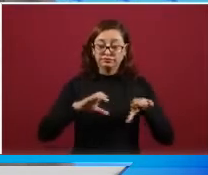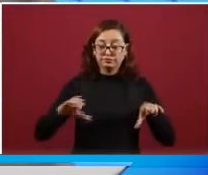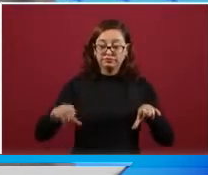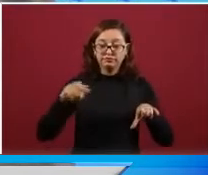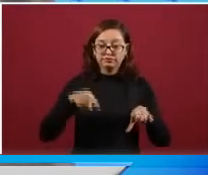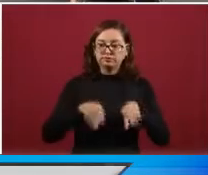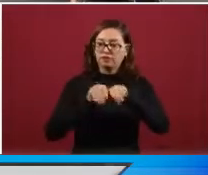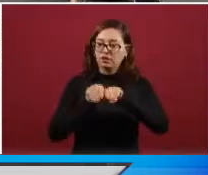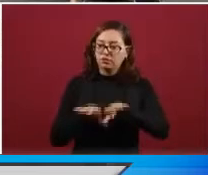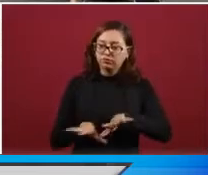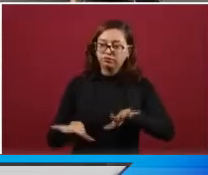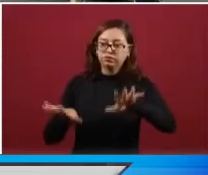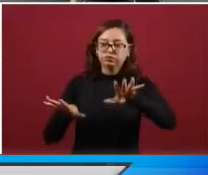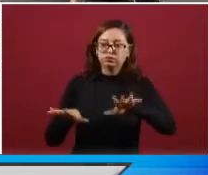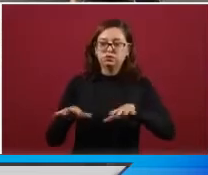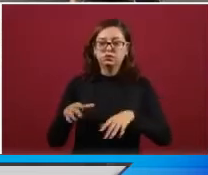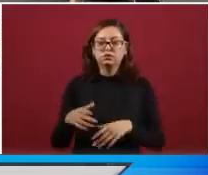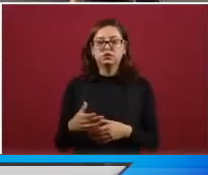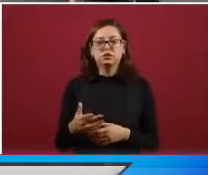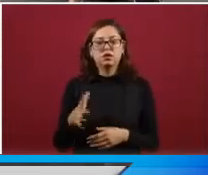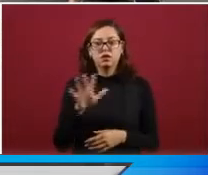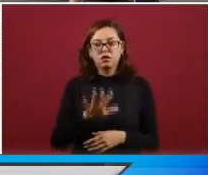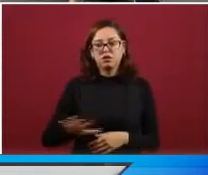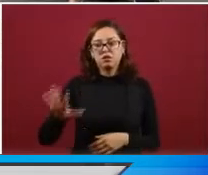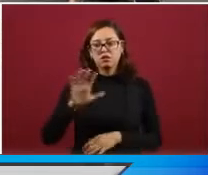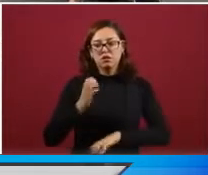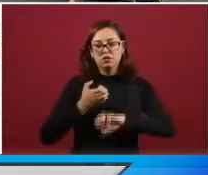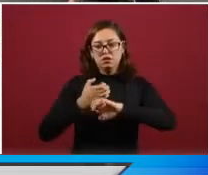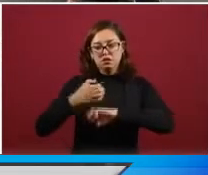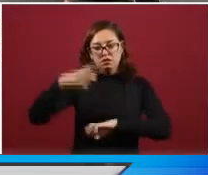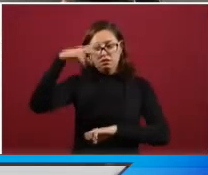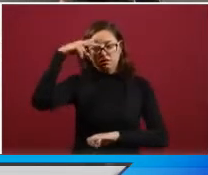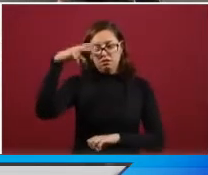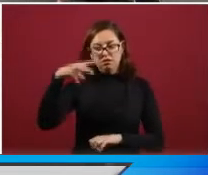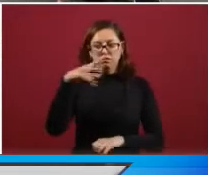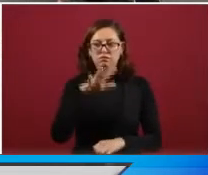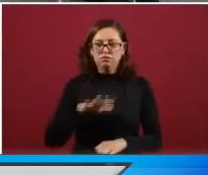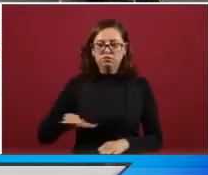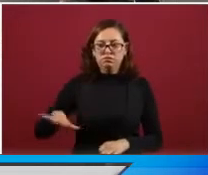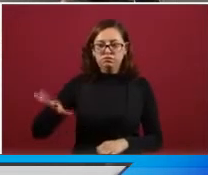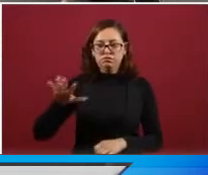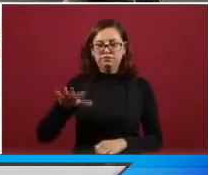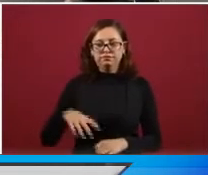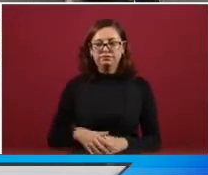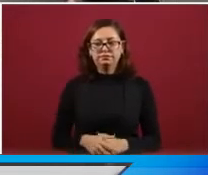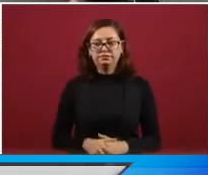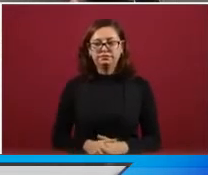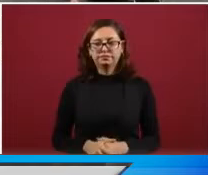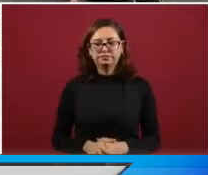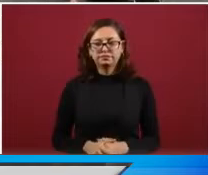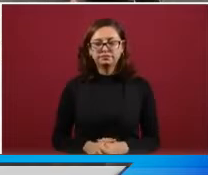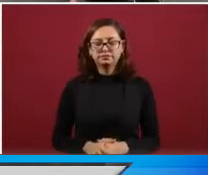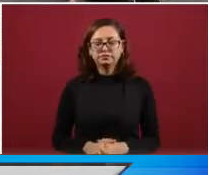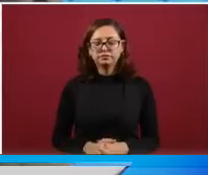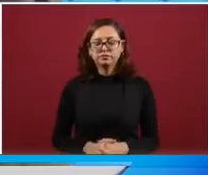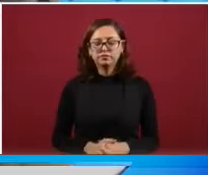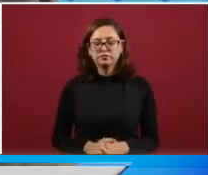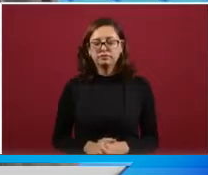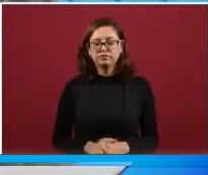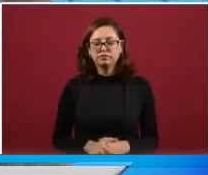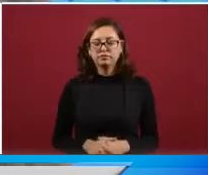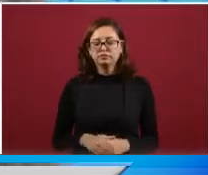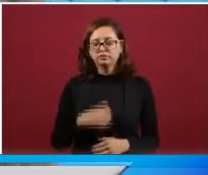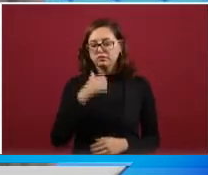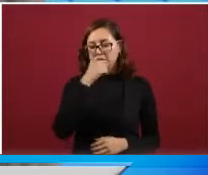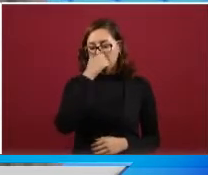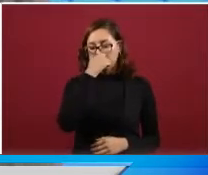el problema. El evento de ayer fue en Ocotitlán, Puebla, y se tomó la decisión de realizar una quema del remanente en esta toma clandestina. Se